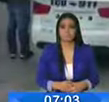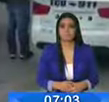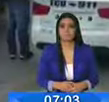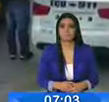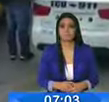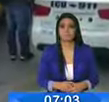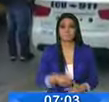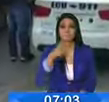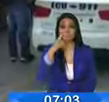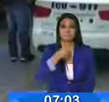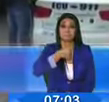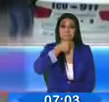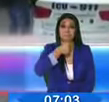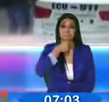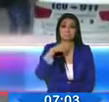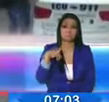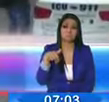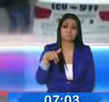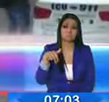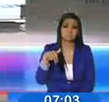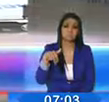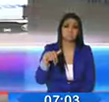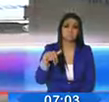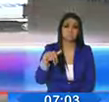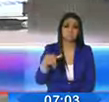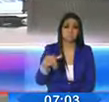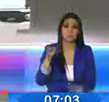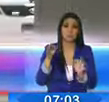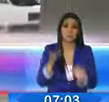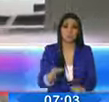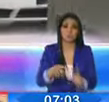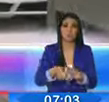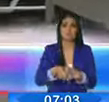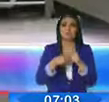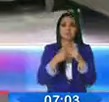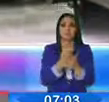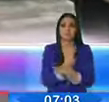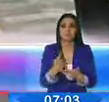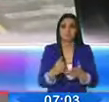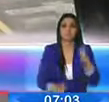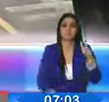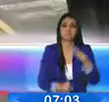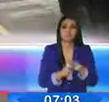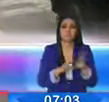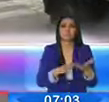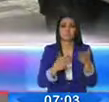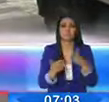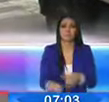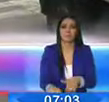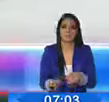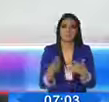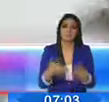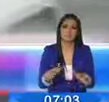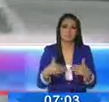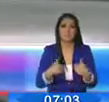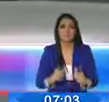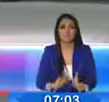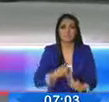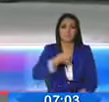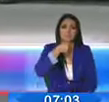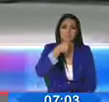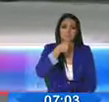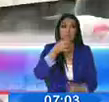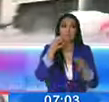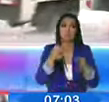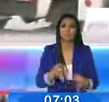anciano que por su edad caminaba lento la muerte le sorprendió iniciando la semana el destino le puso un alto a sus cansados pasos en plena vía